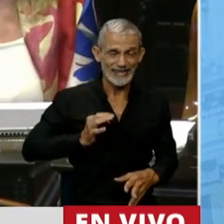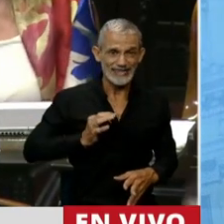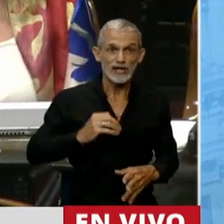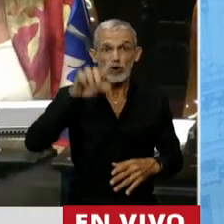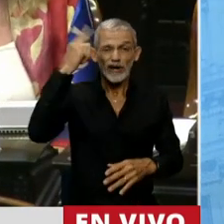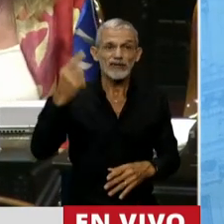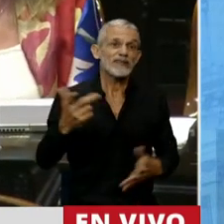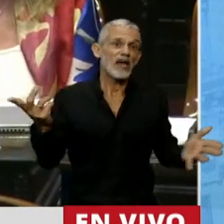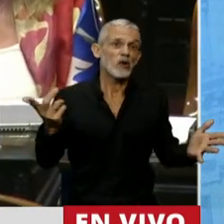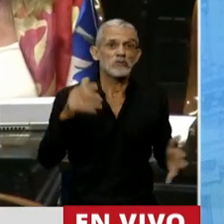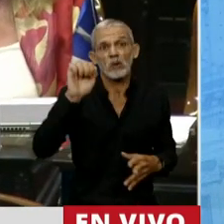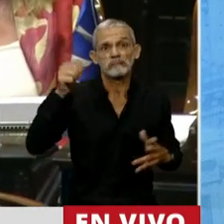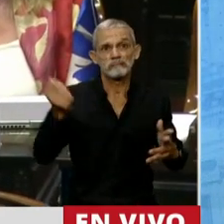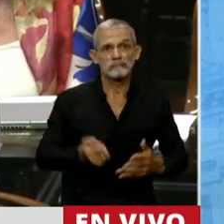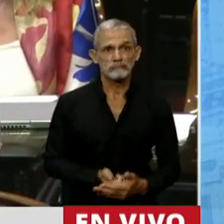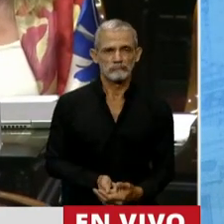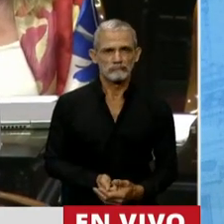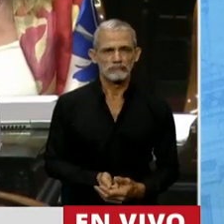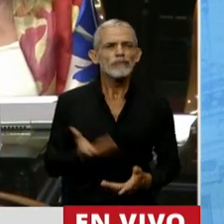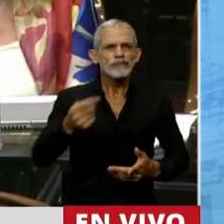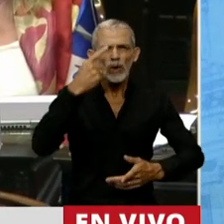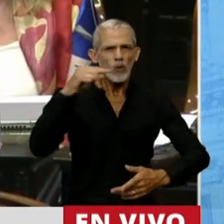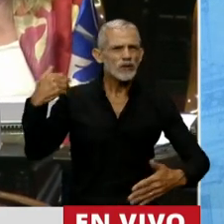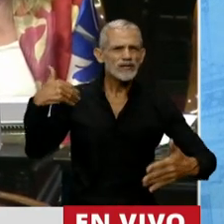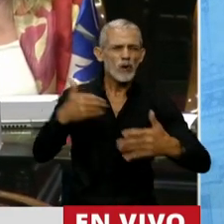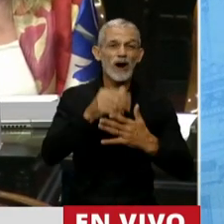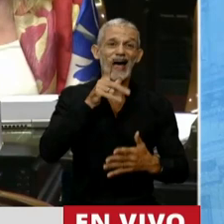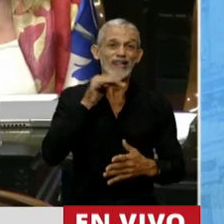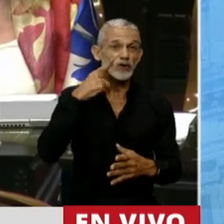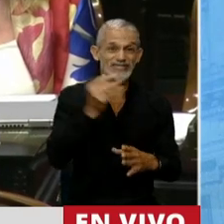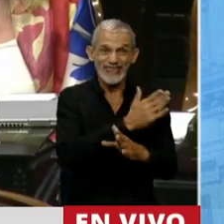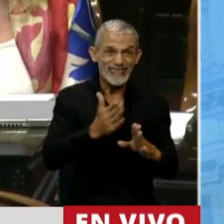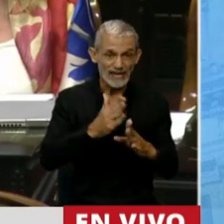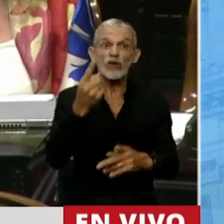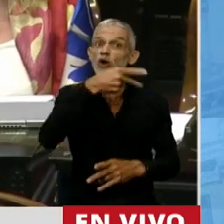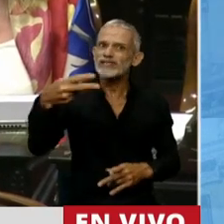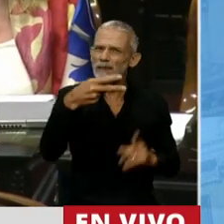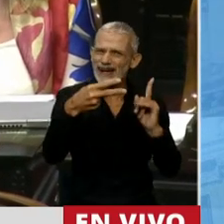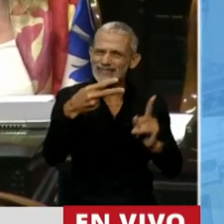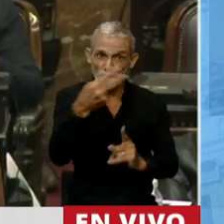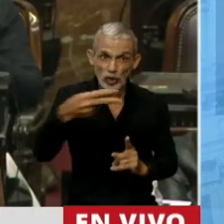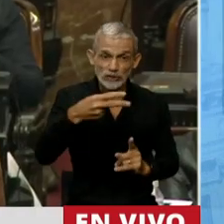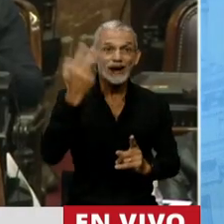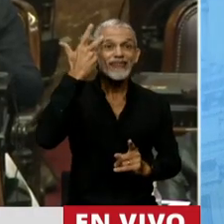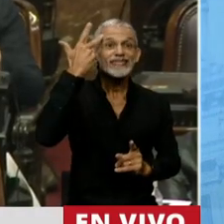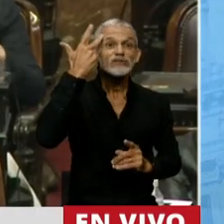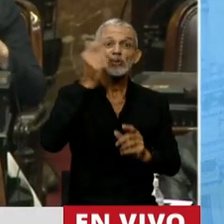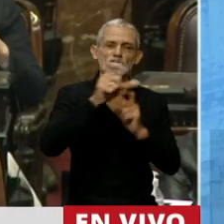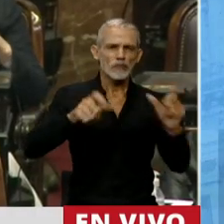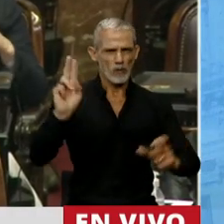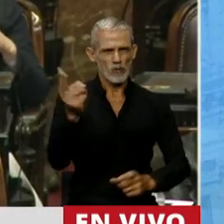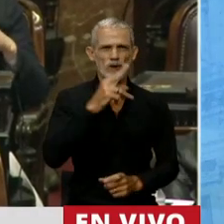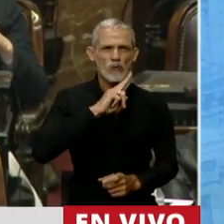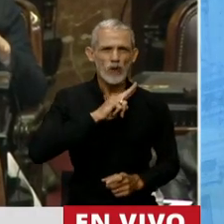el Estado hace oídos sordos. En los últimos 14 días, en las últimas dos semanas, solamente 18 muertes,